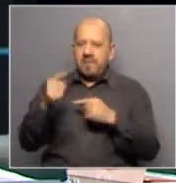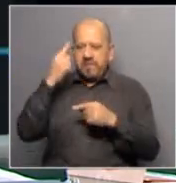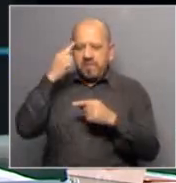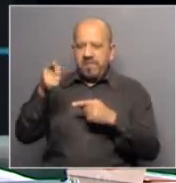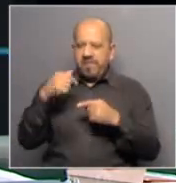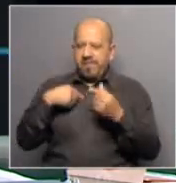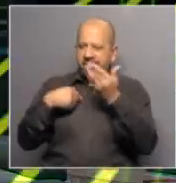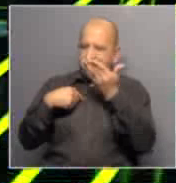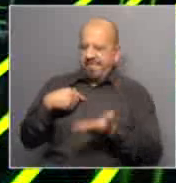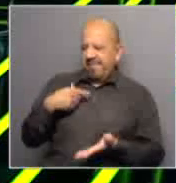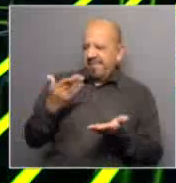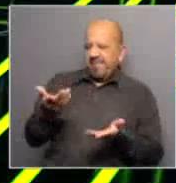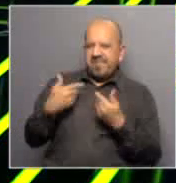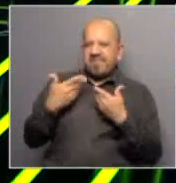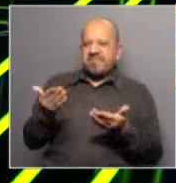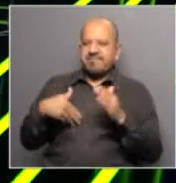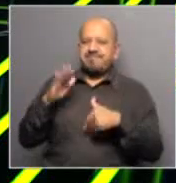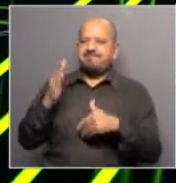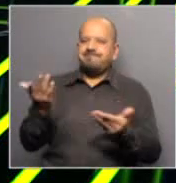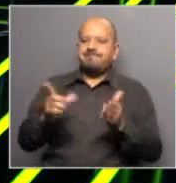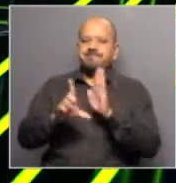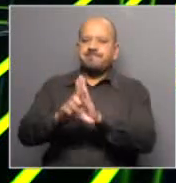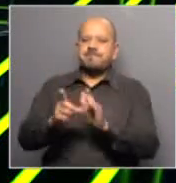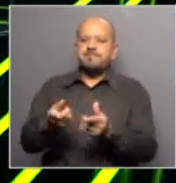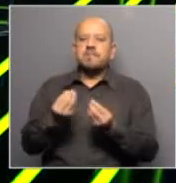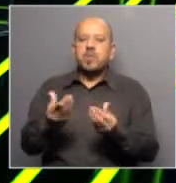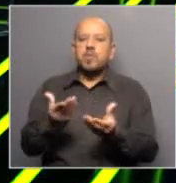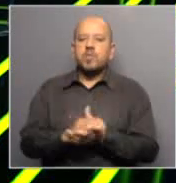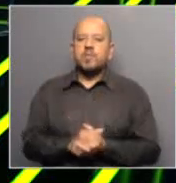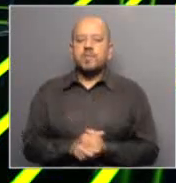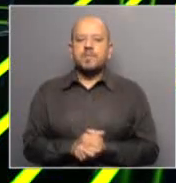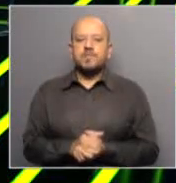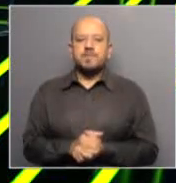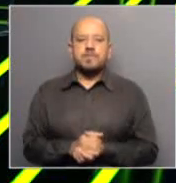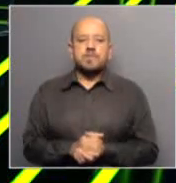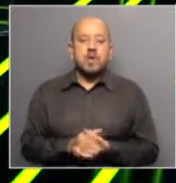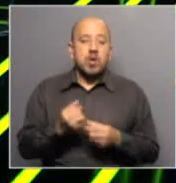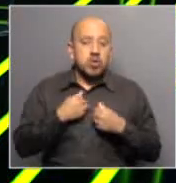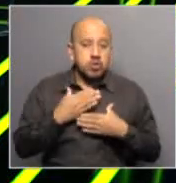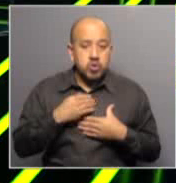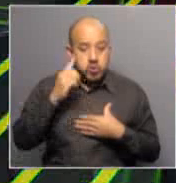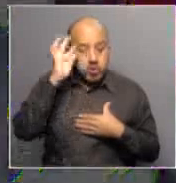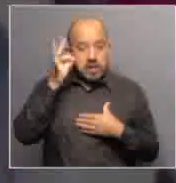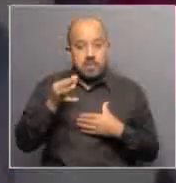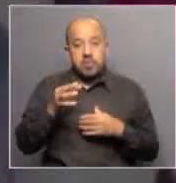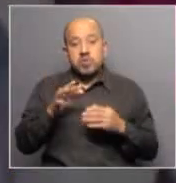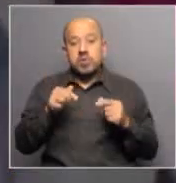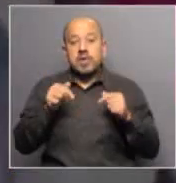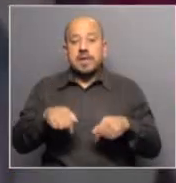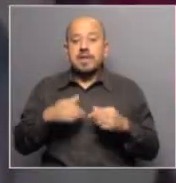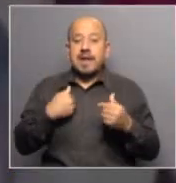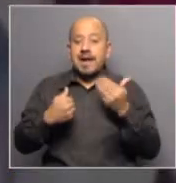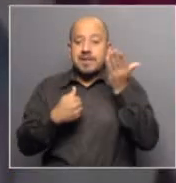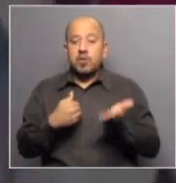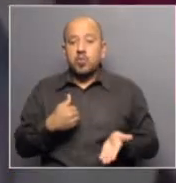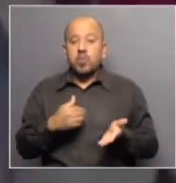actitud que claramente va más allá de la ley? Bueno, nosotros creemos que esta actitud de